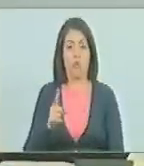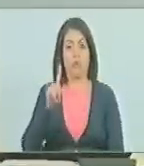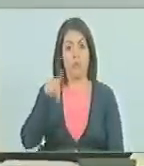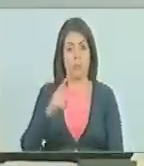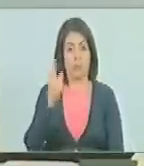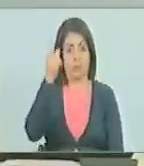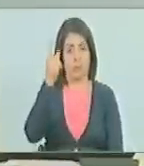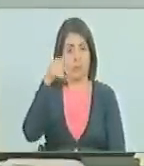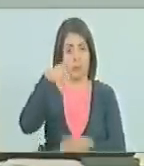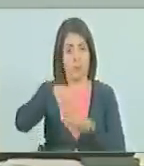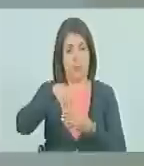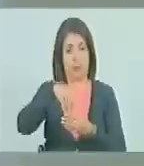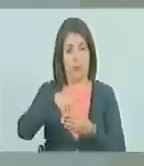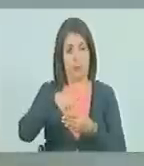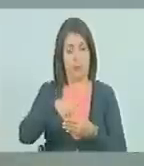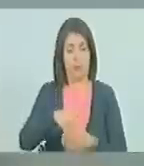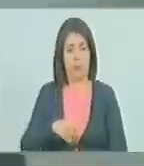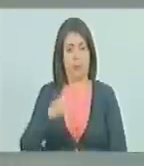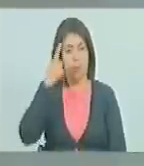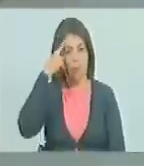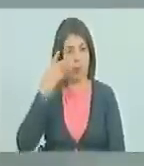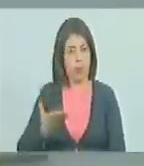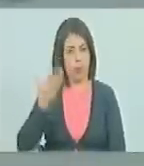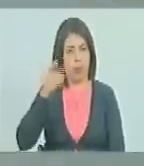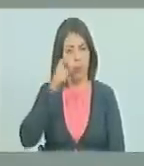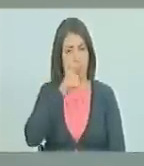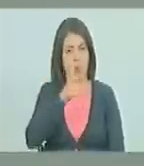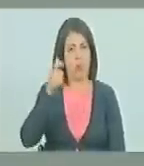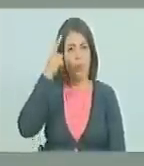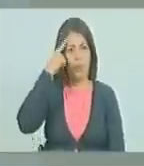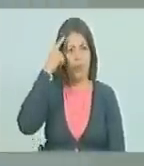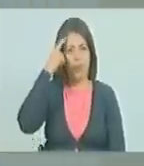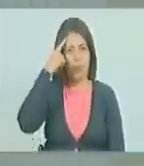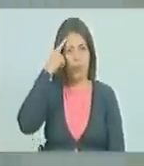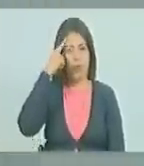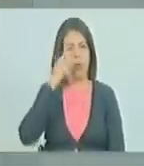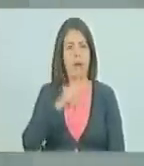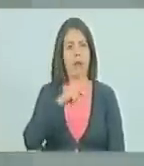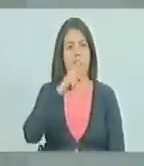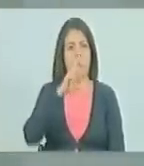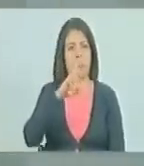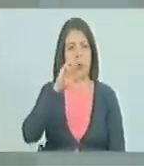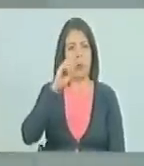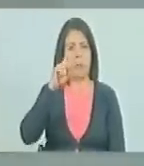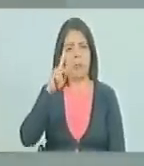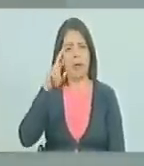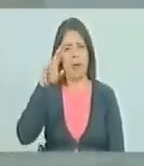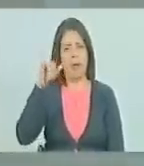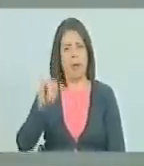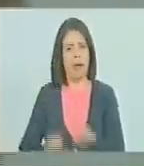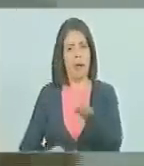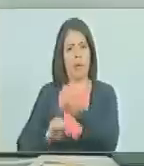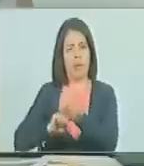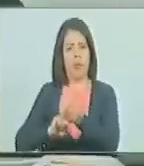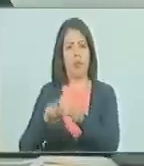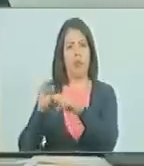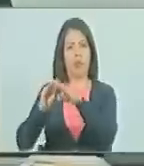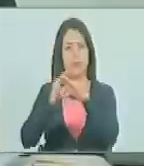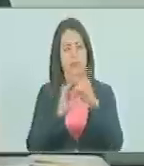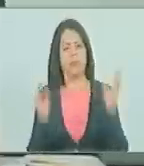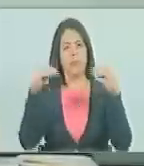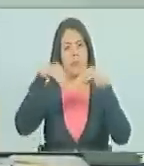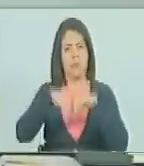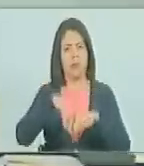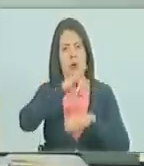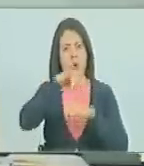también a las primarias. Yo creo que es importante que el pueblo sepa. Aquí está Carlos Prosperi. Respaldo el llamado de consenso